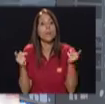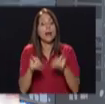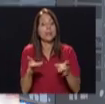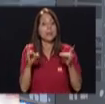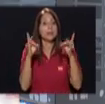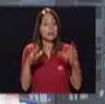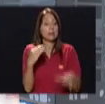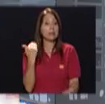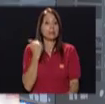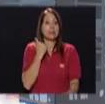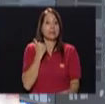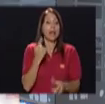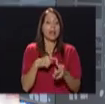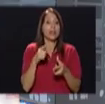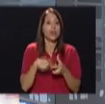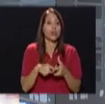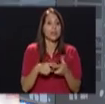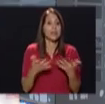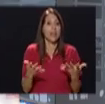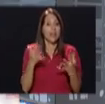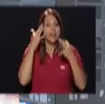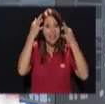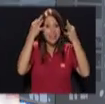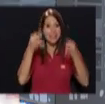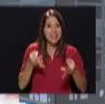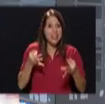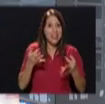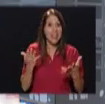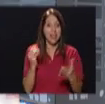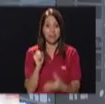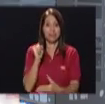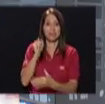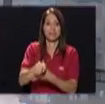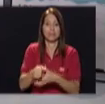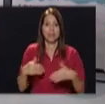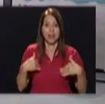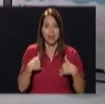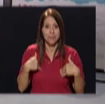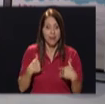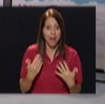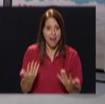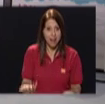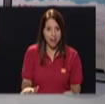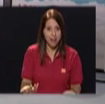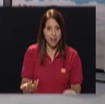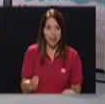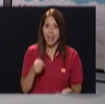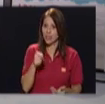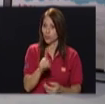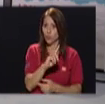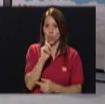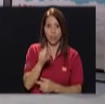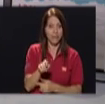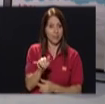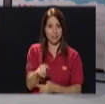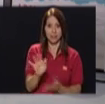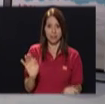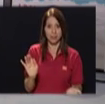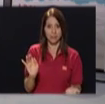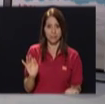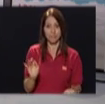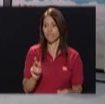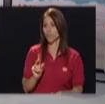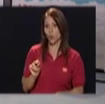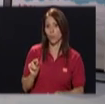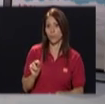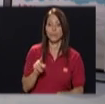una tragedia o que pasa una situación, decide acabar con la plaga, y siempre es acabar con el animal silvestre, que tampoco